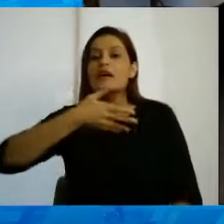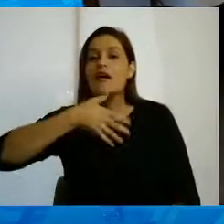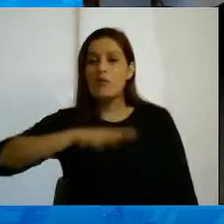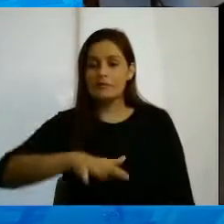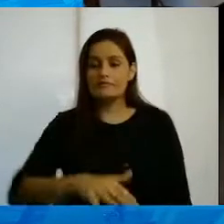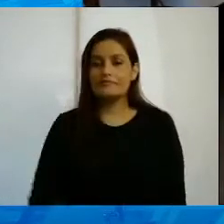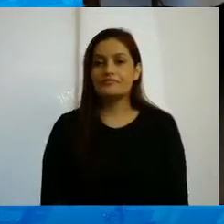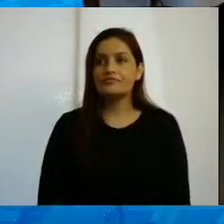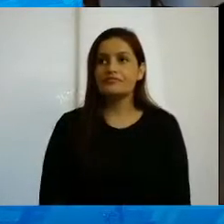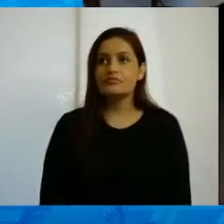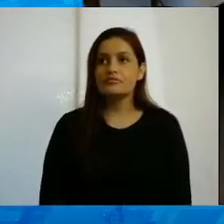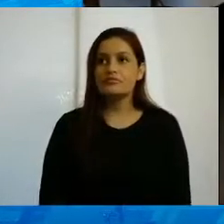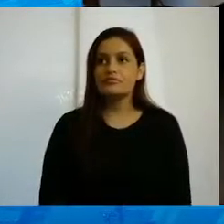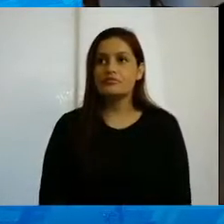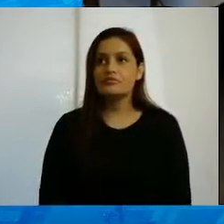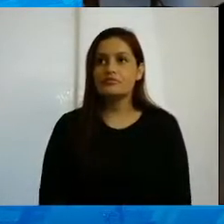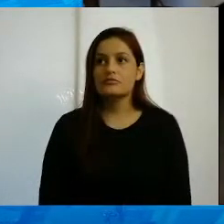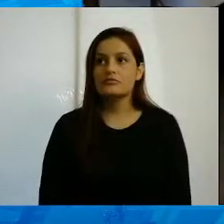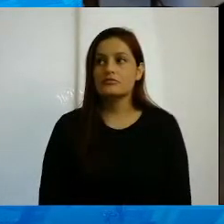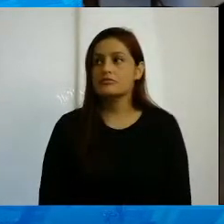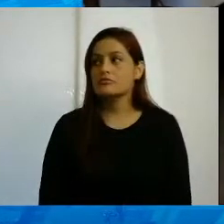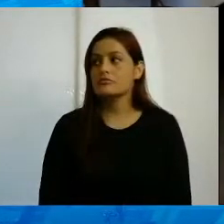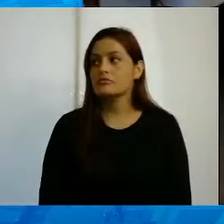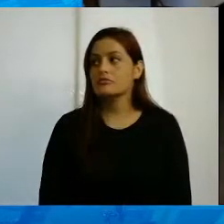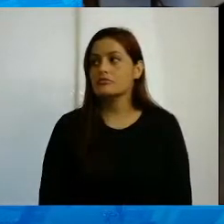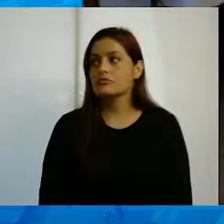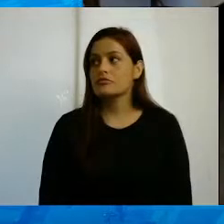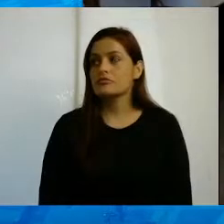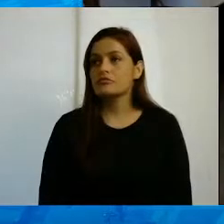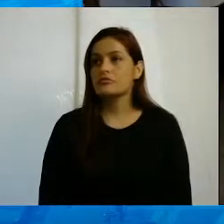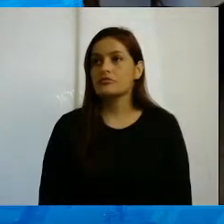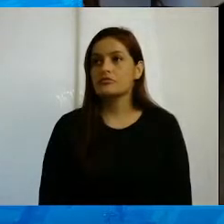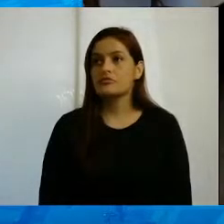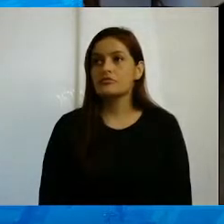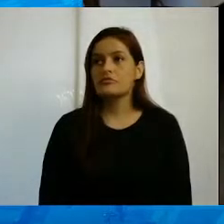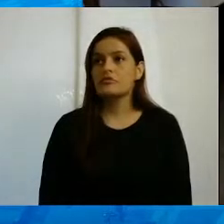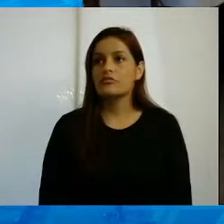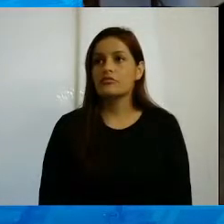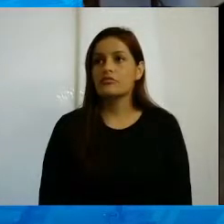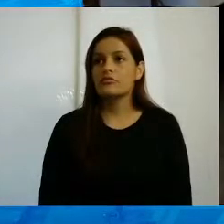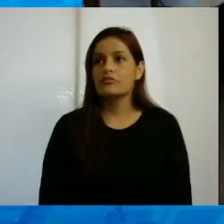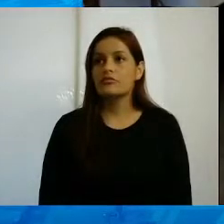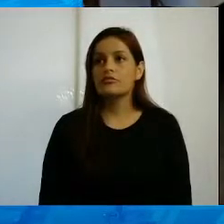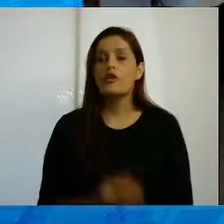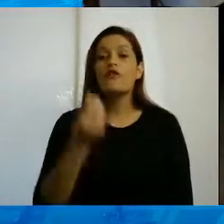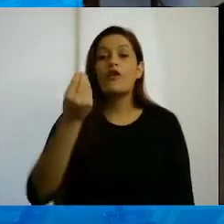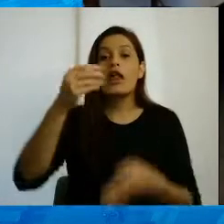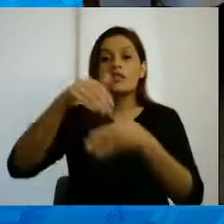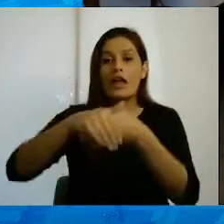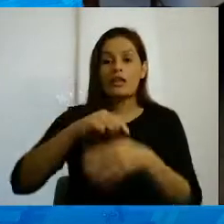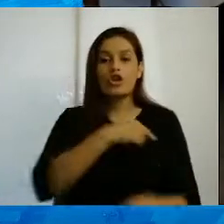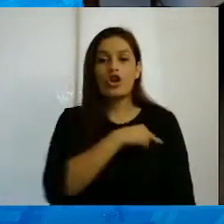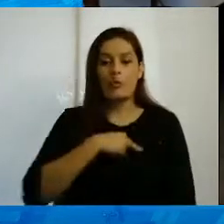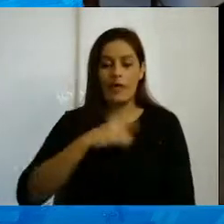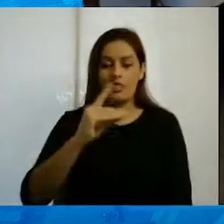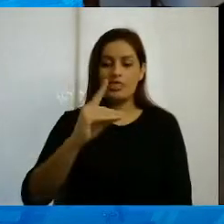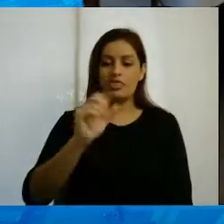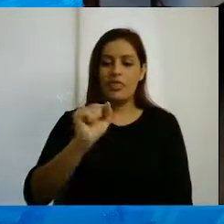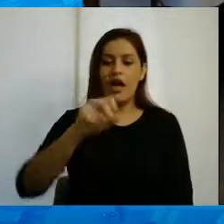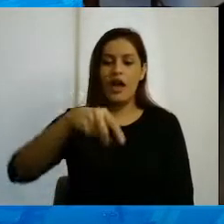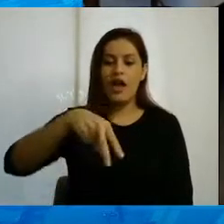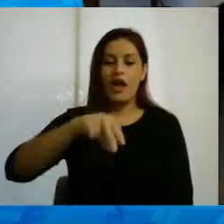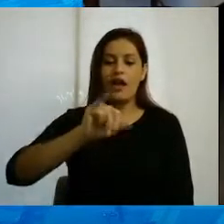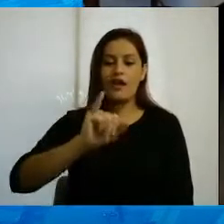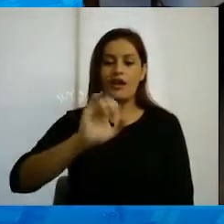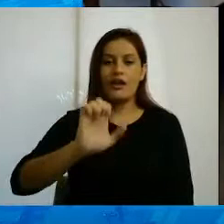Eso. Gracias, concejal. Buenas tardes, delegada. Daniel Domínguez. Bueno, como